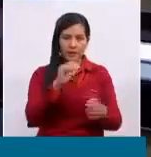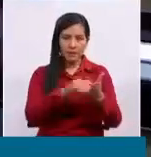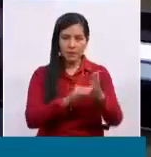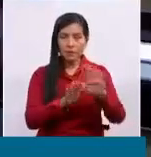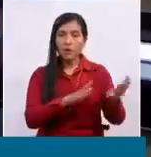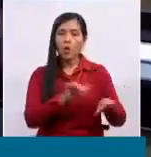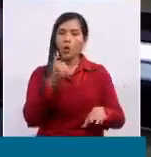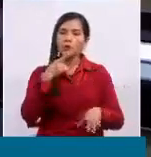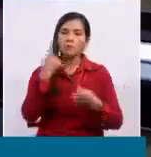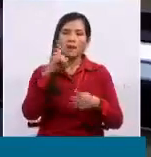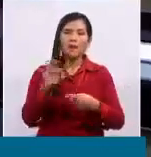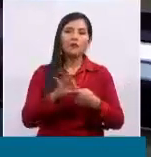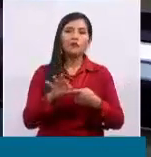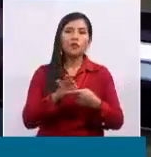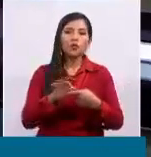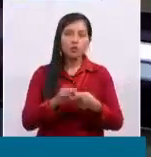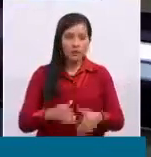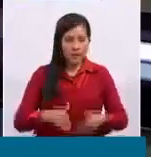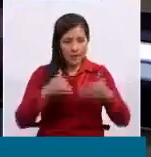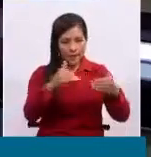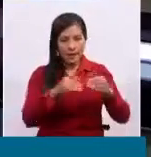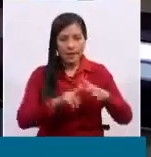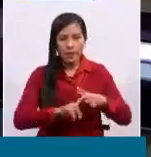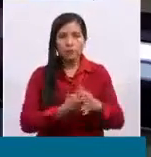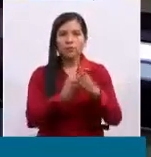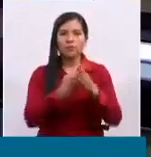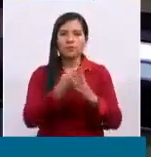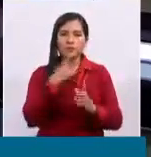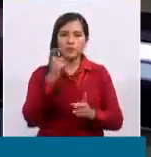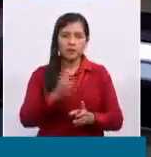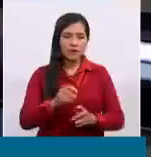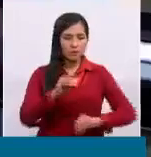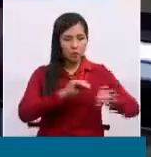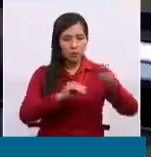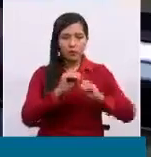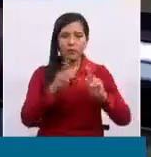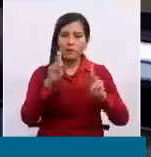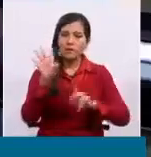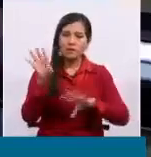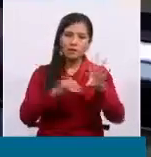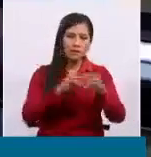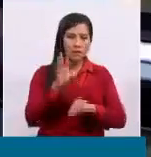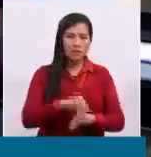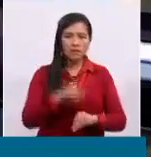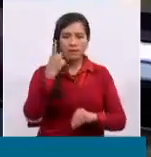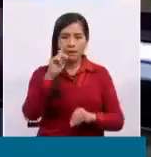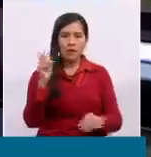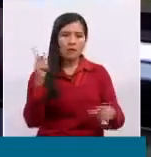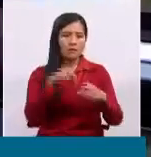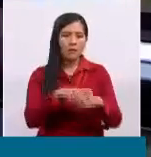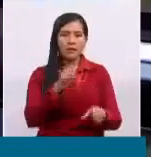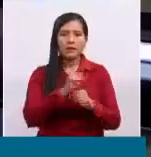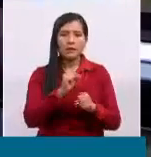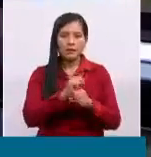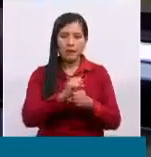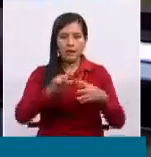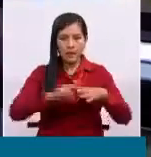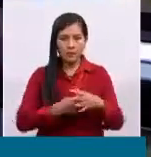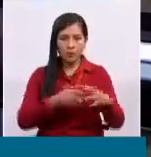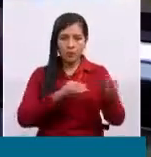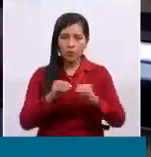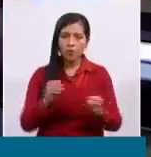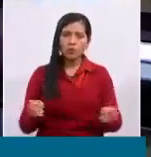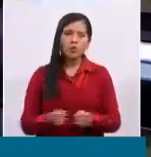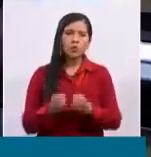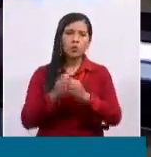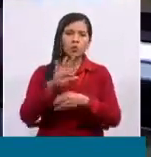gastos operativos ya para la puesta en marcha, etcétera, tanto entre la construcción de la planta y nuestros costos operativos, hacen un